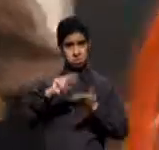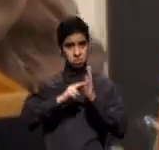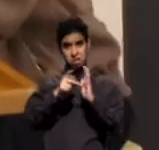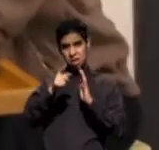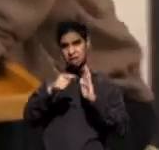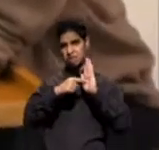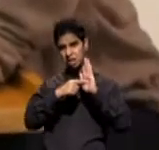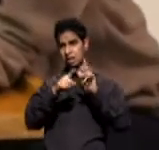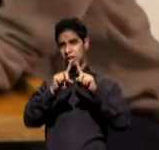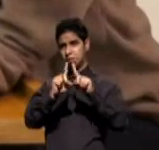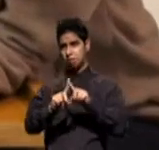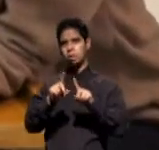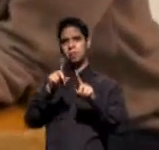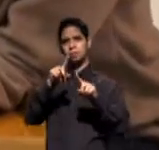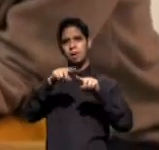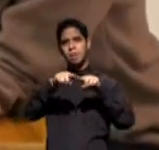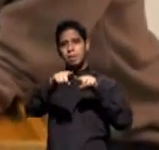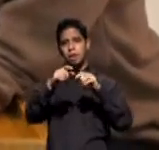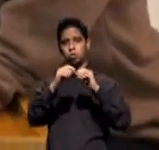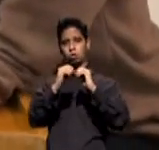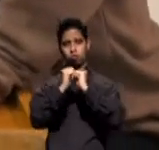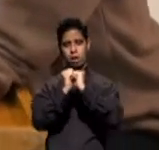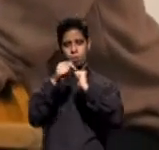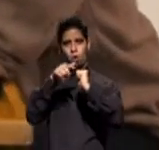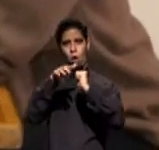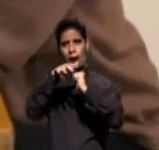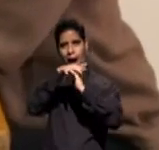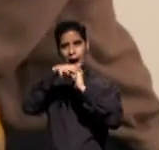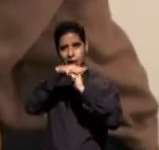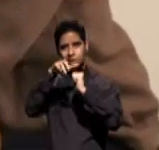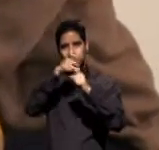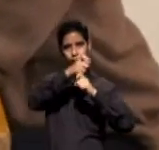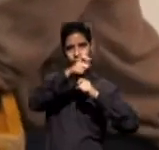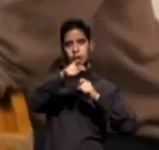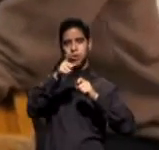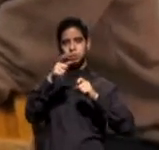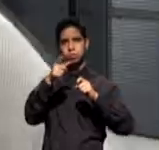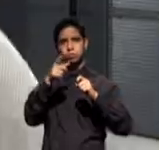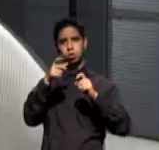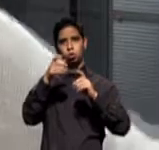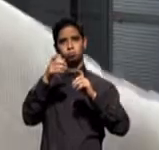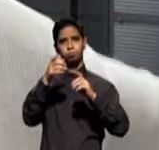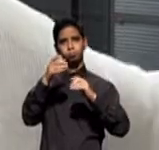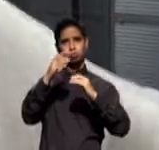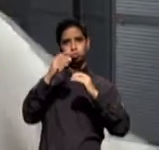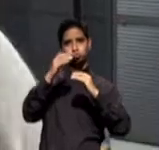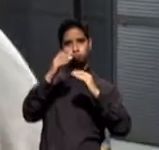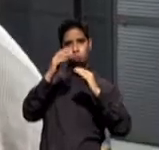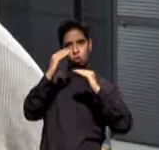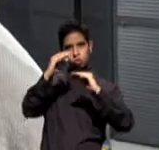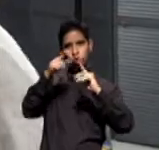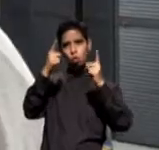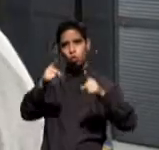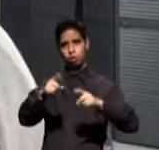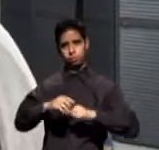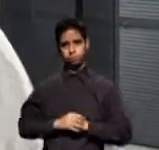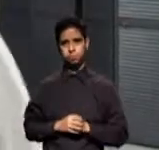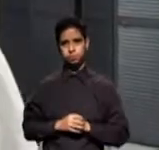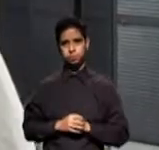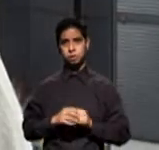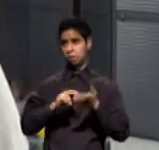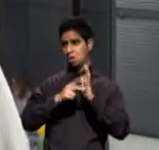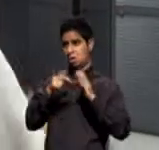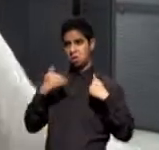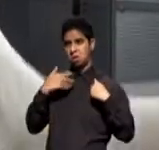el área neurológica que está afectada, pero han ganado muchísimo. Además, reciben el servicio educativo, así que